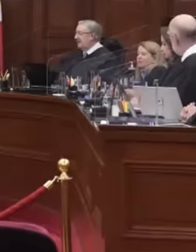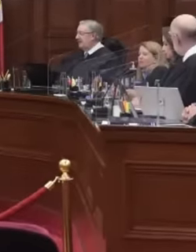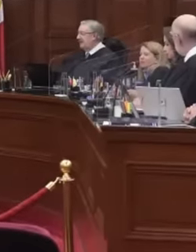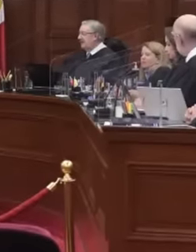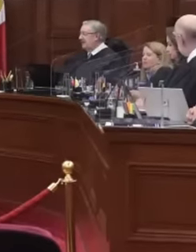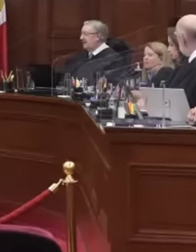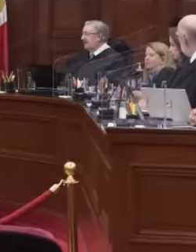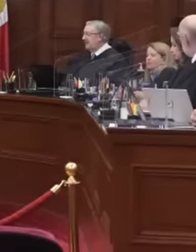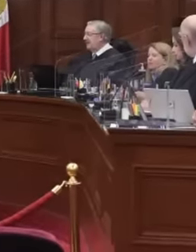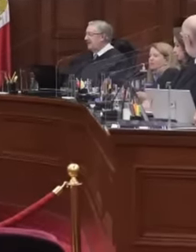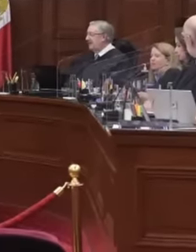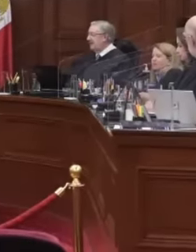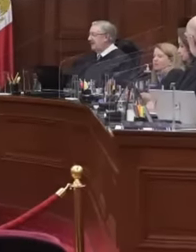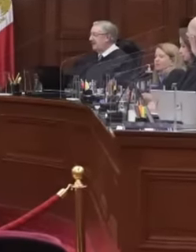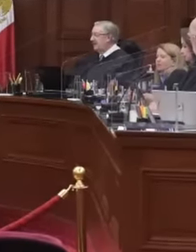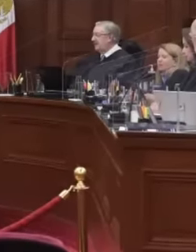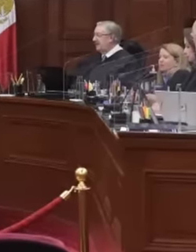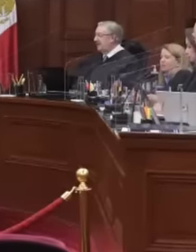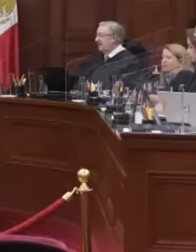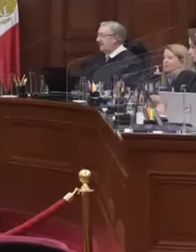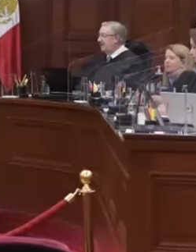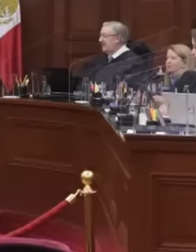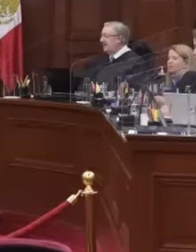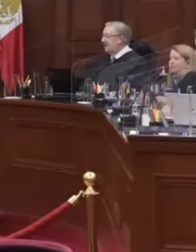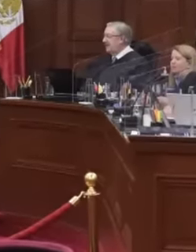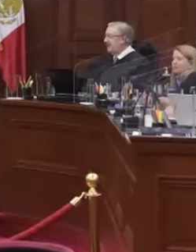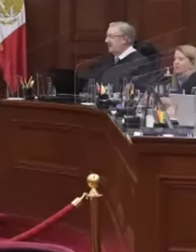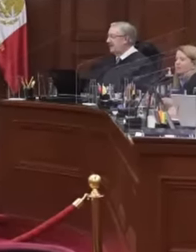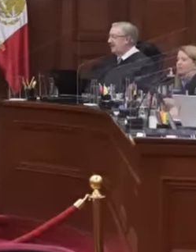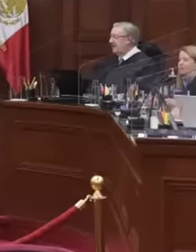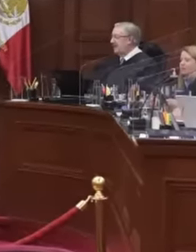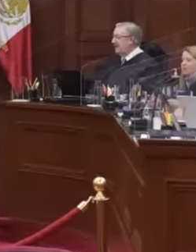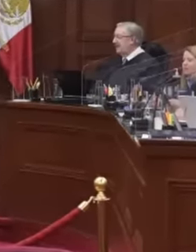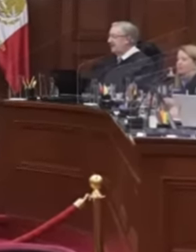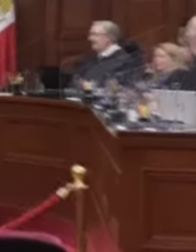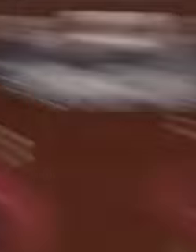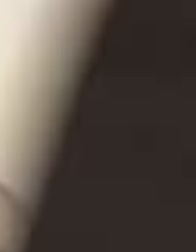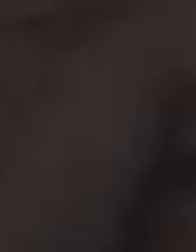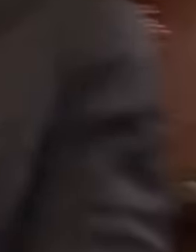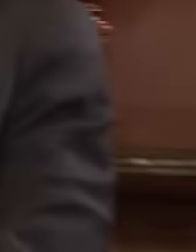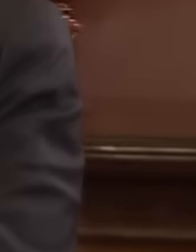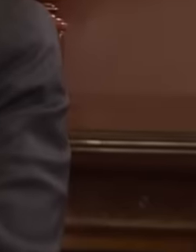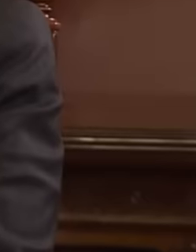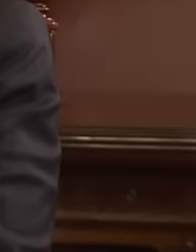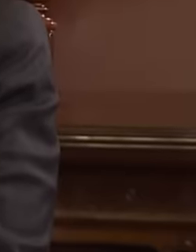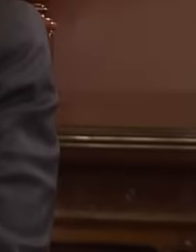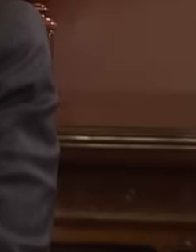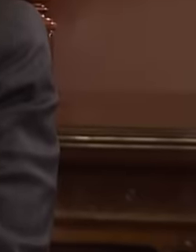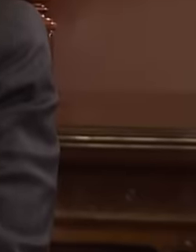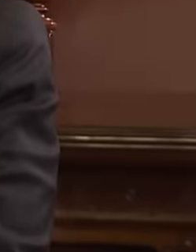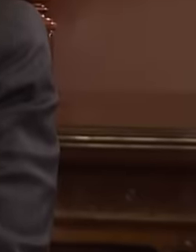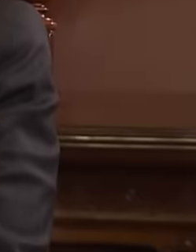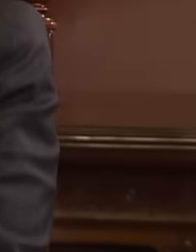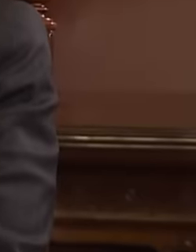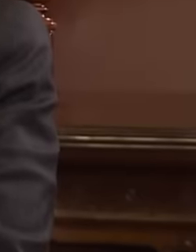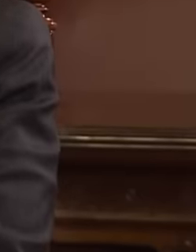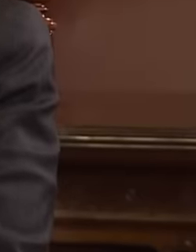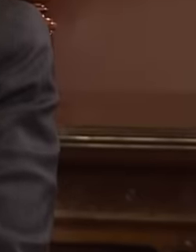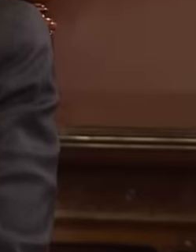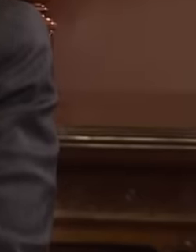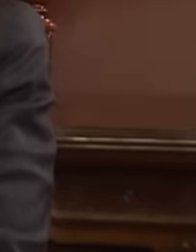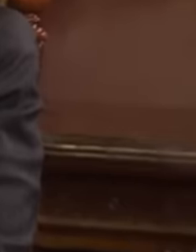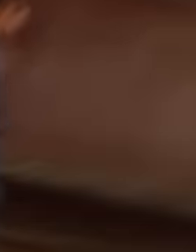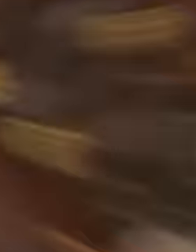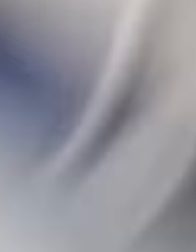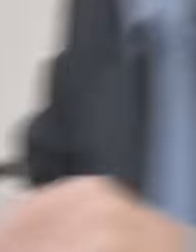son los que retrasan las audiencias para ganar tiempo, y están esperando que el presidente López Obrador